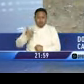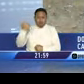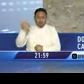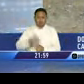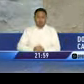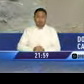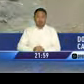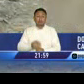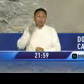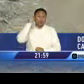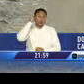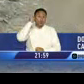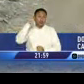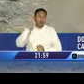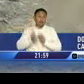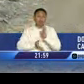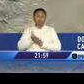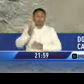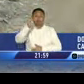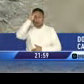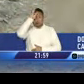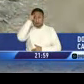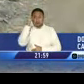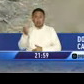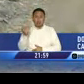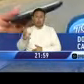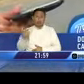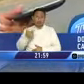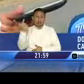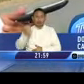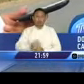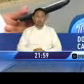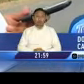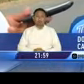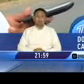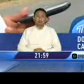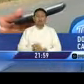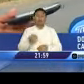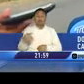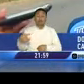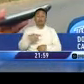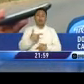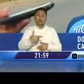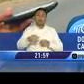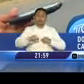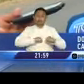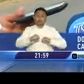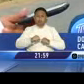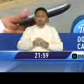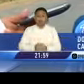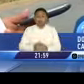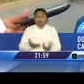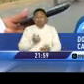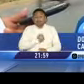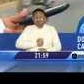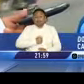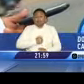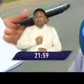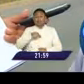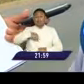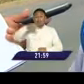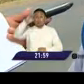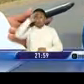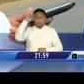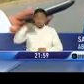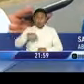una mujer más fue llevada a un hospital porque también fue baleada. Iban a hacer una diligencia, lamentablemente vinieron sin resguardo